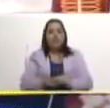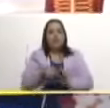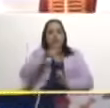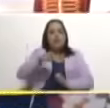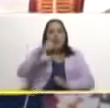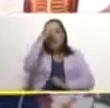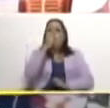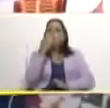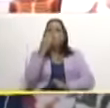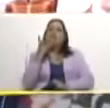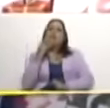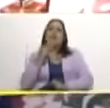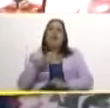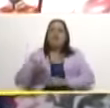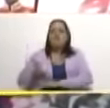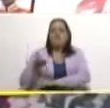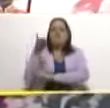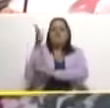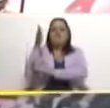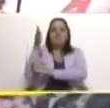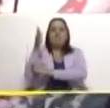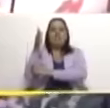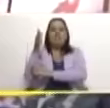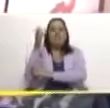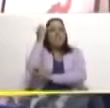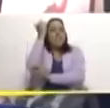para levantar la bandera de la igualdad,